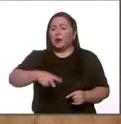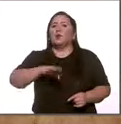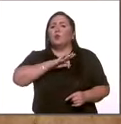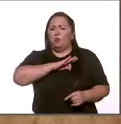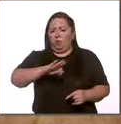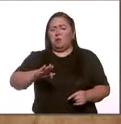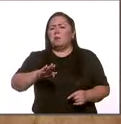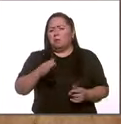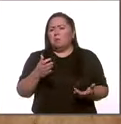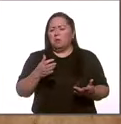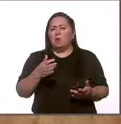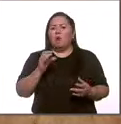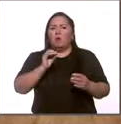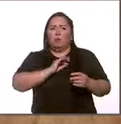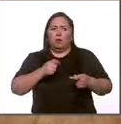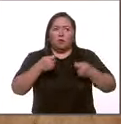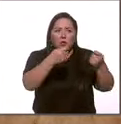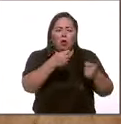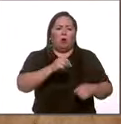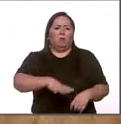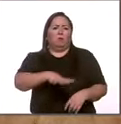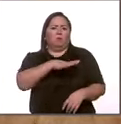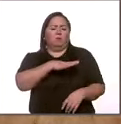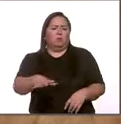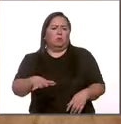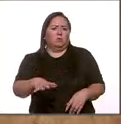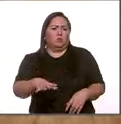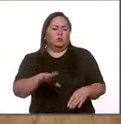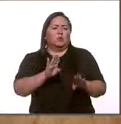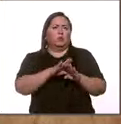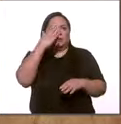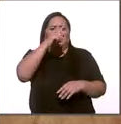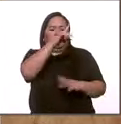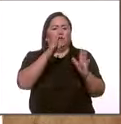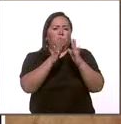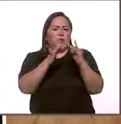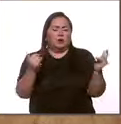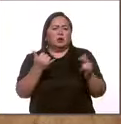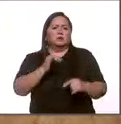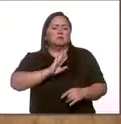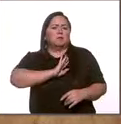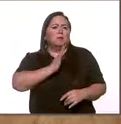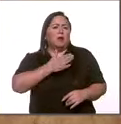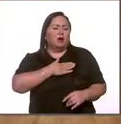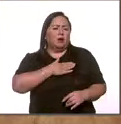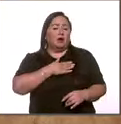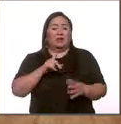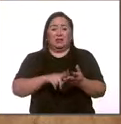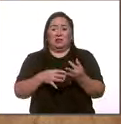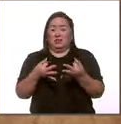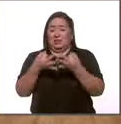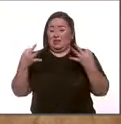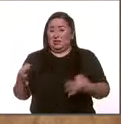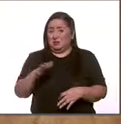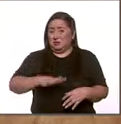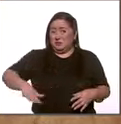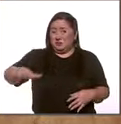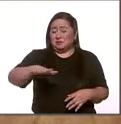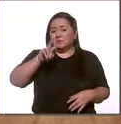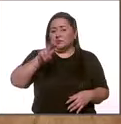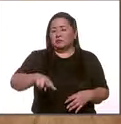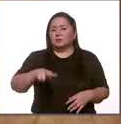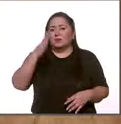enajenar o ceder, imitando la conducta de Francia y la de España, terrenos improductivos que